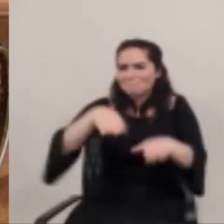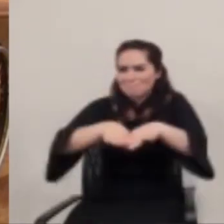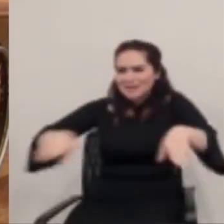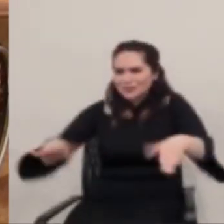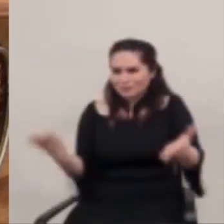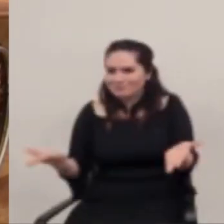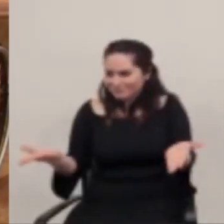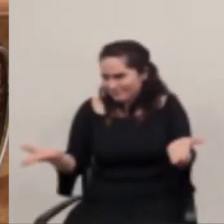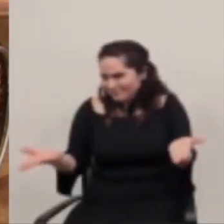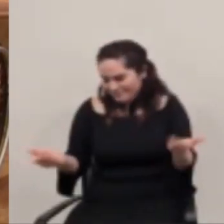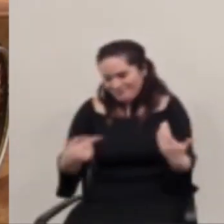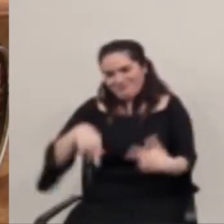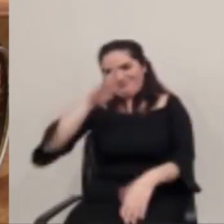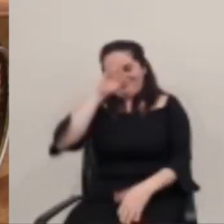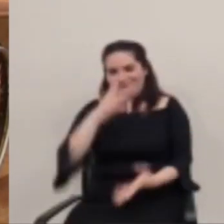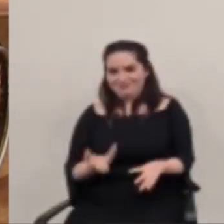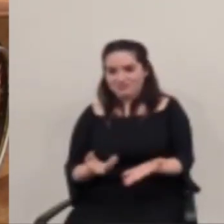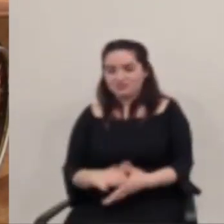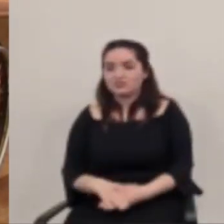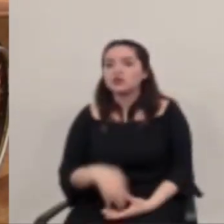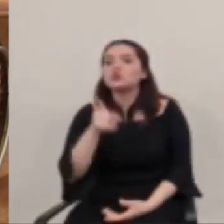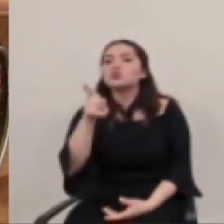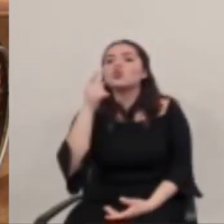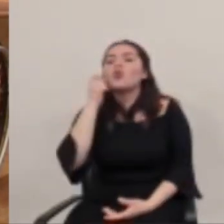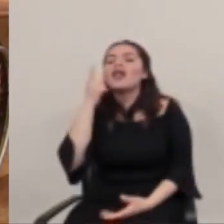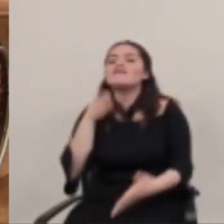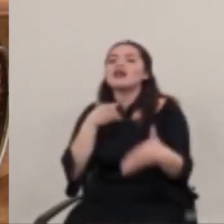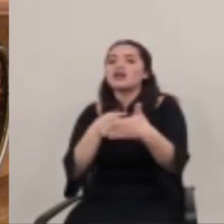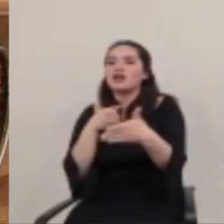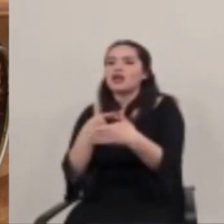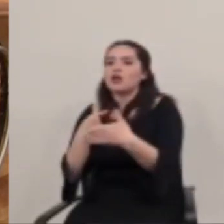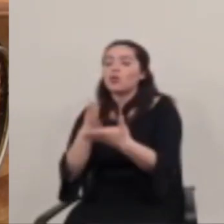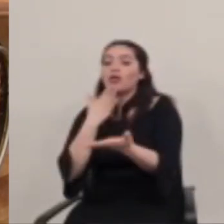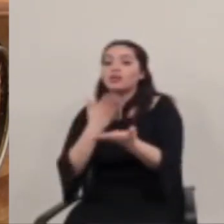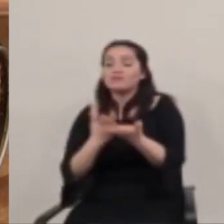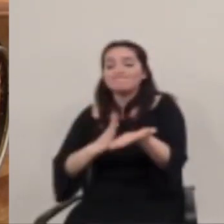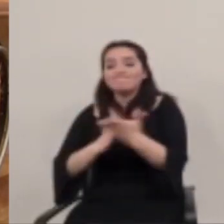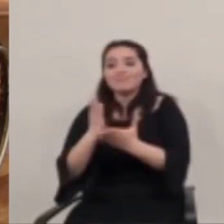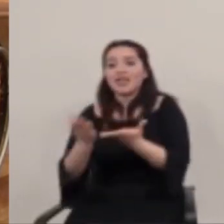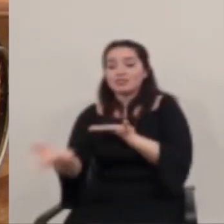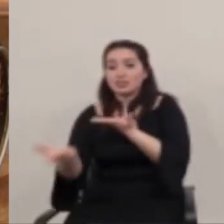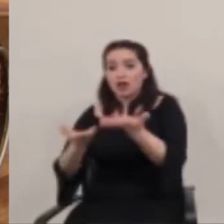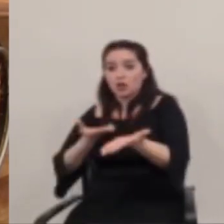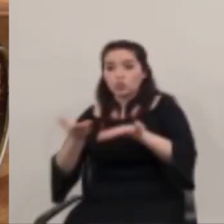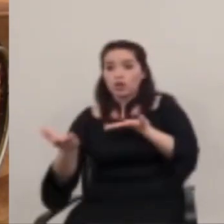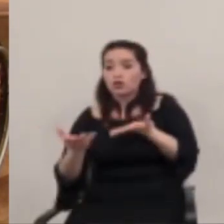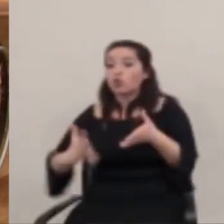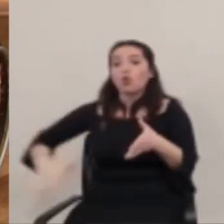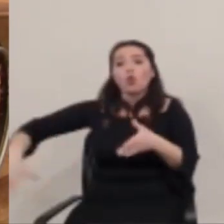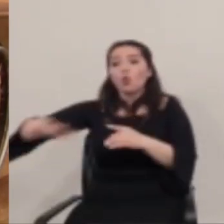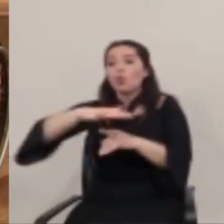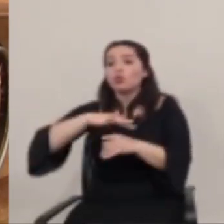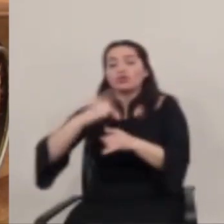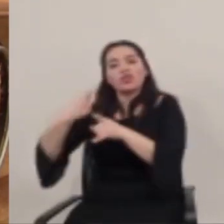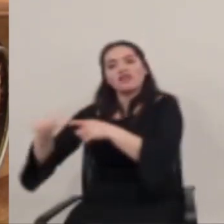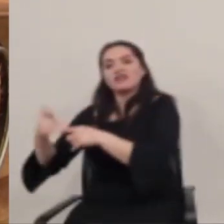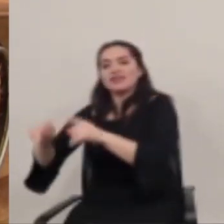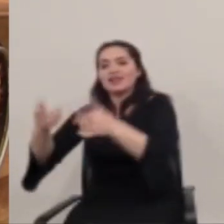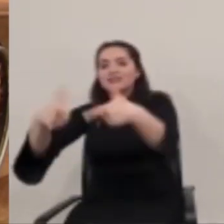estamos hablando, de ese nivel. ¿Con qué barreras te encontraste cuando tuviste que interactuar? Porque esto hay que hacerlo en conjunto, con muchos